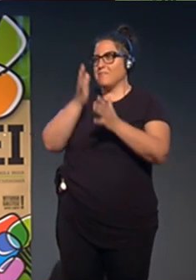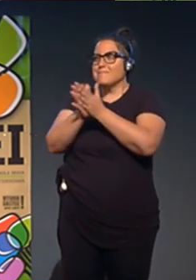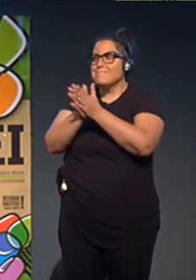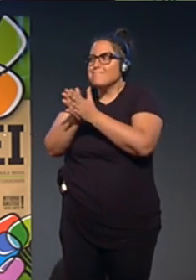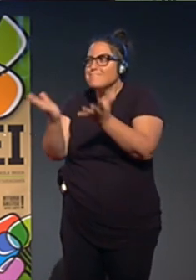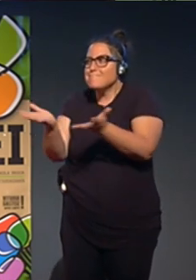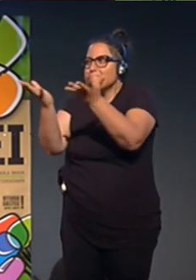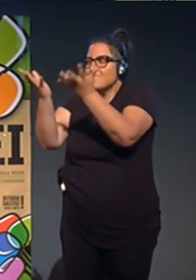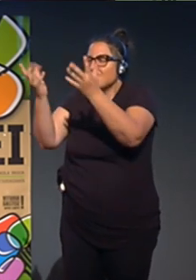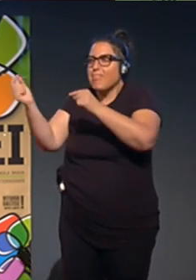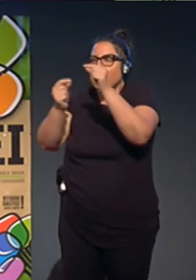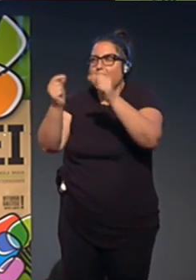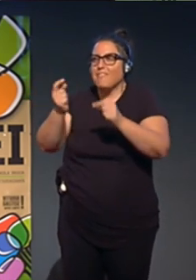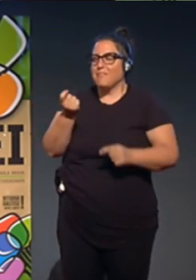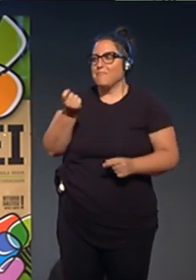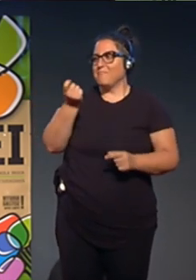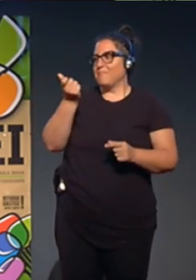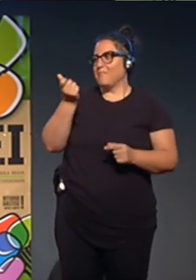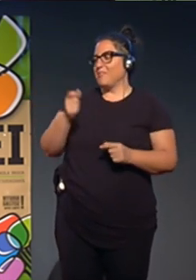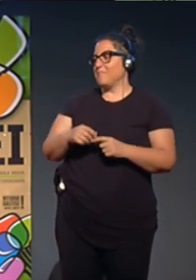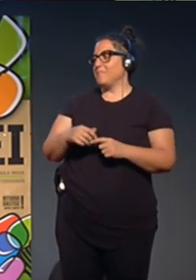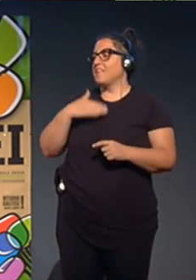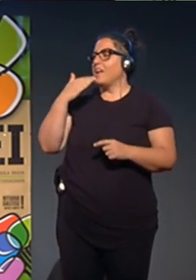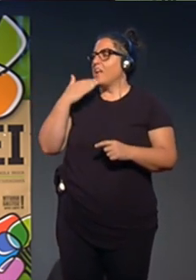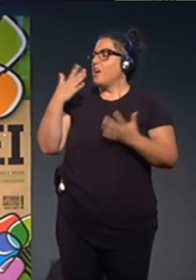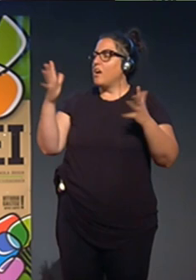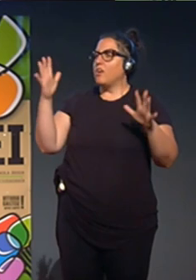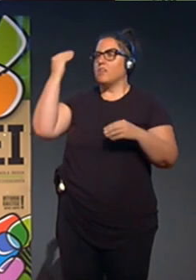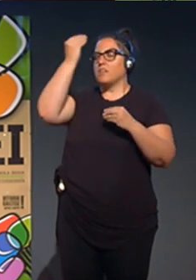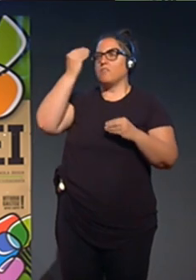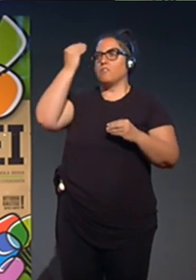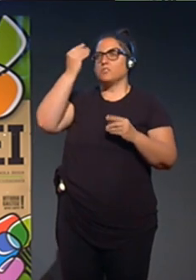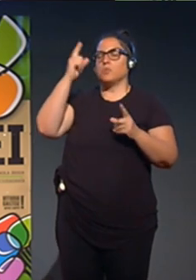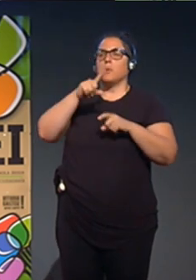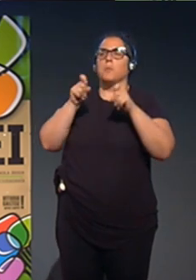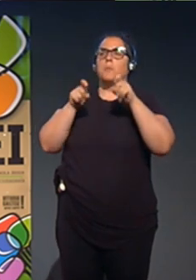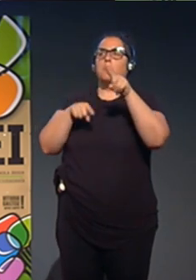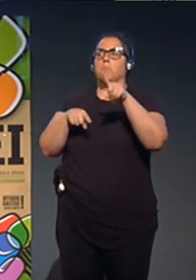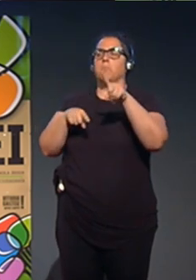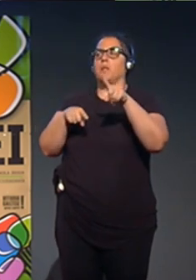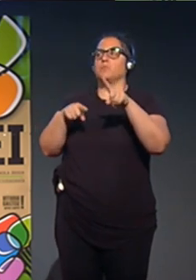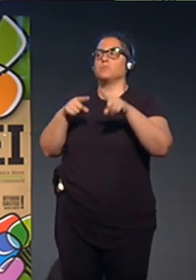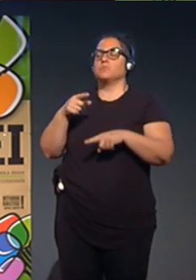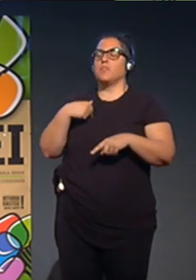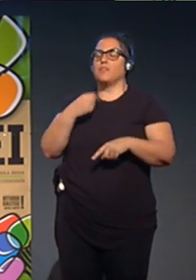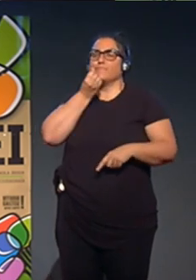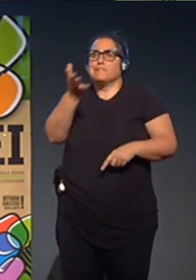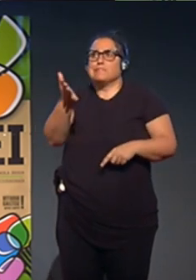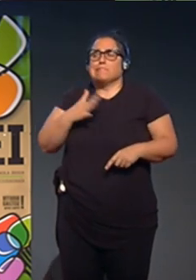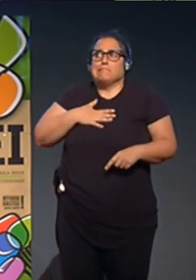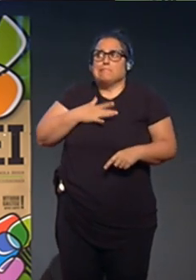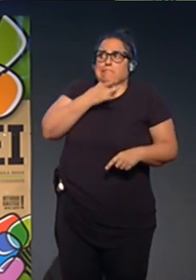los debates hacer alguna reflexión en voz alta a veces una pregunta uno puede pensar Pero es que esto es una tontería